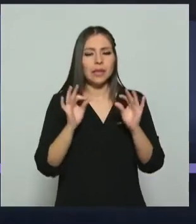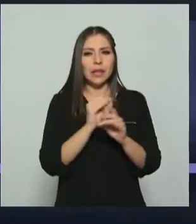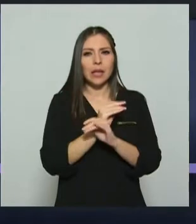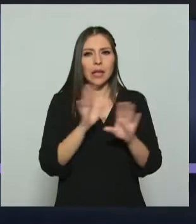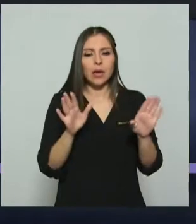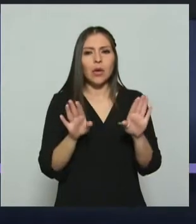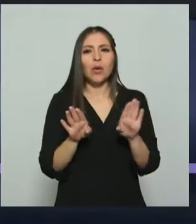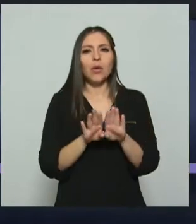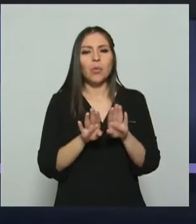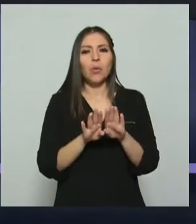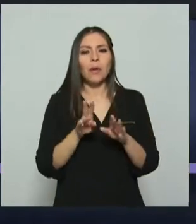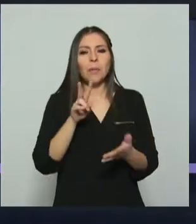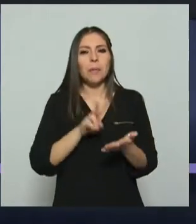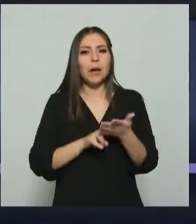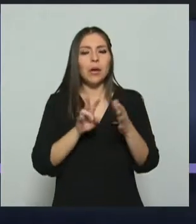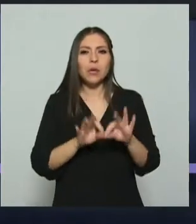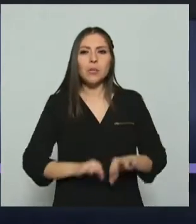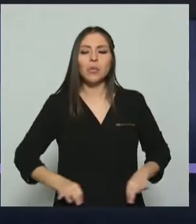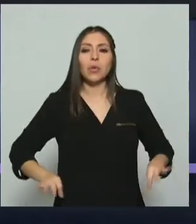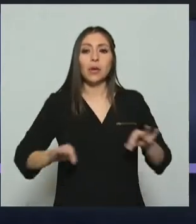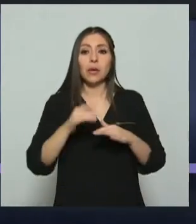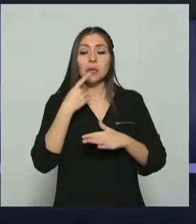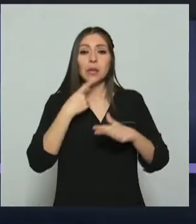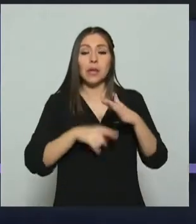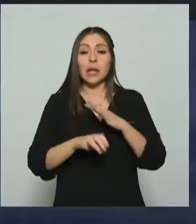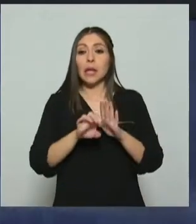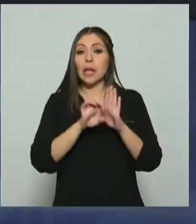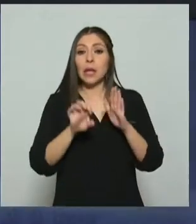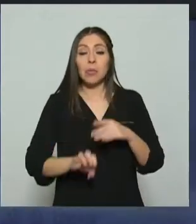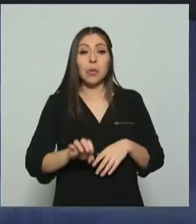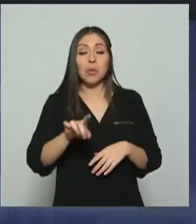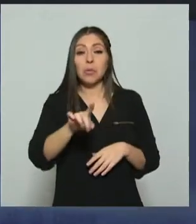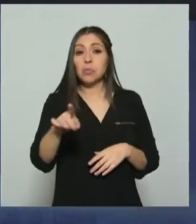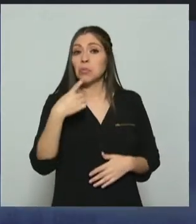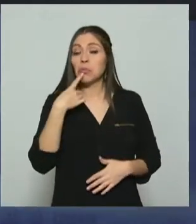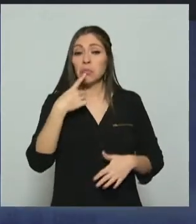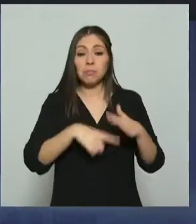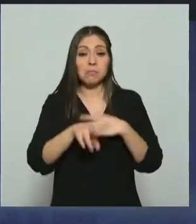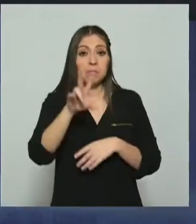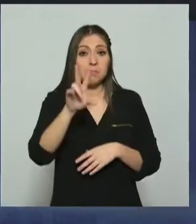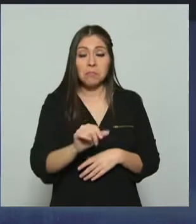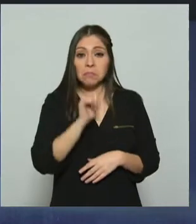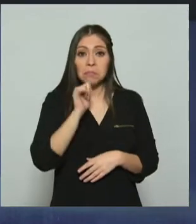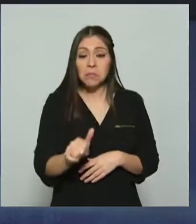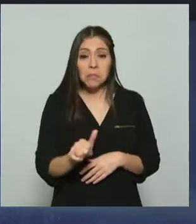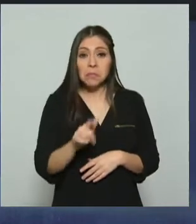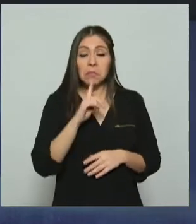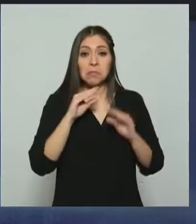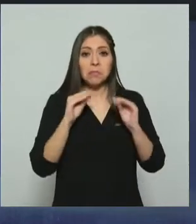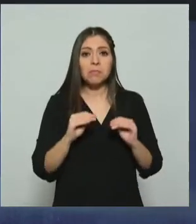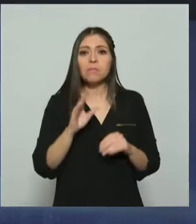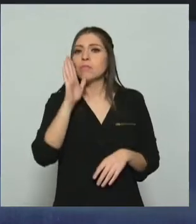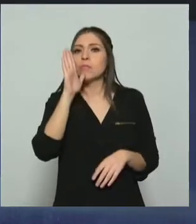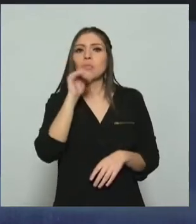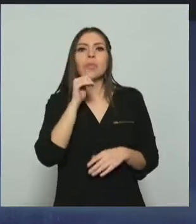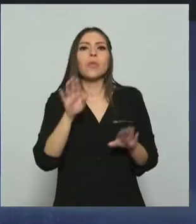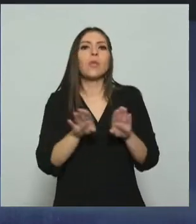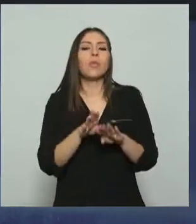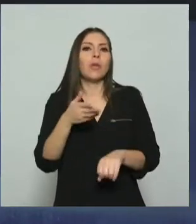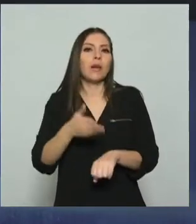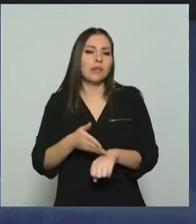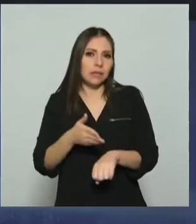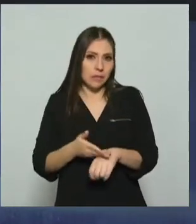de la importancia de la denuncia. Si no hay denuncia, no hay posibilidad de castigar. Entonces es muy importante en este caso hacer